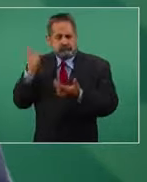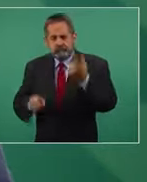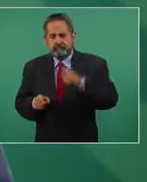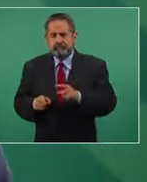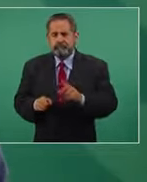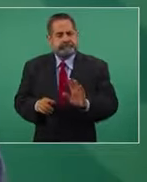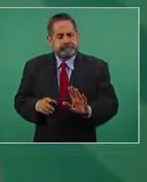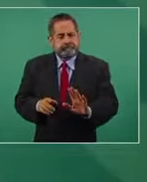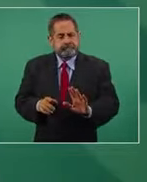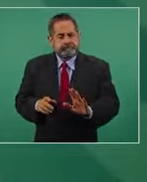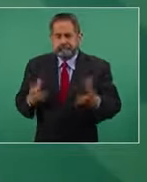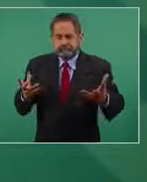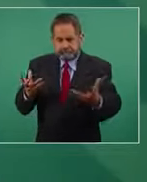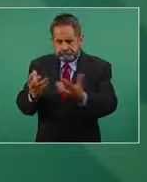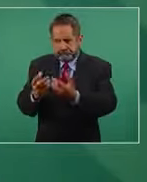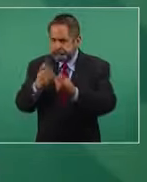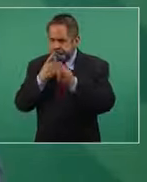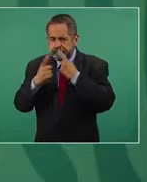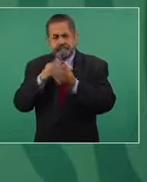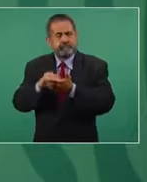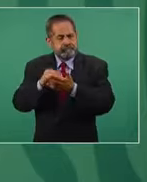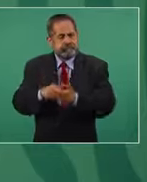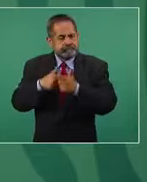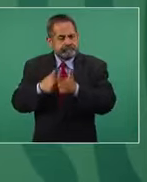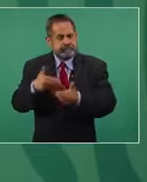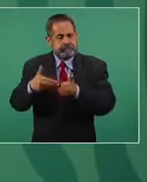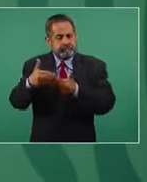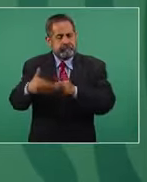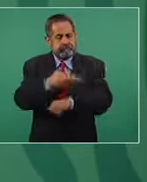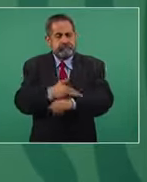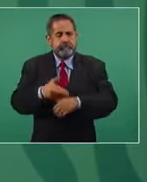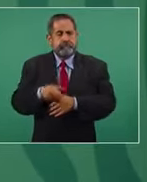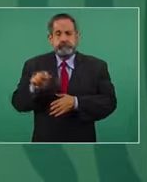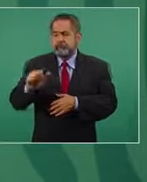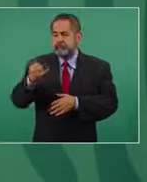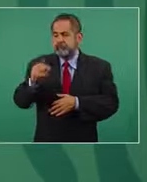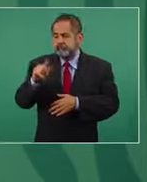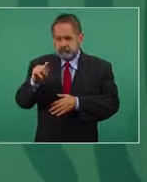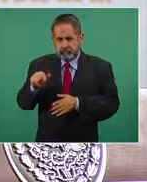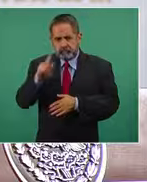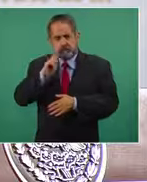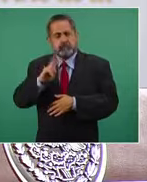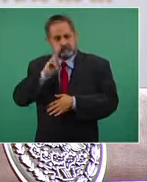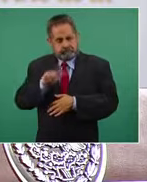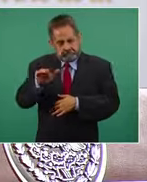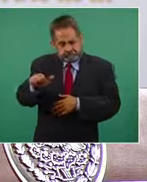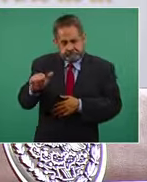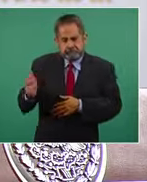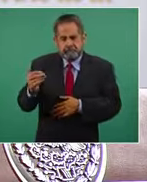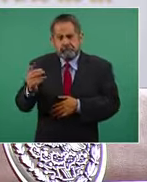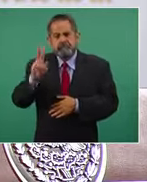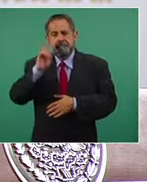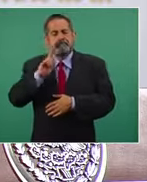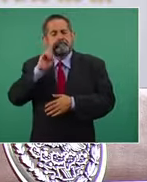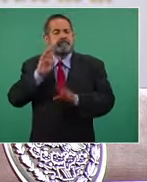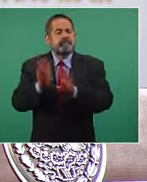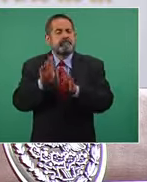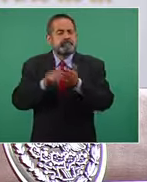Entonces, así vamos a seguir actuando. Entonces, en el caso de Ayutla, vamos a buscar la forma